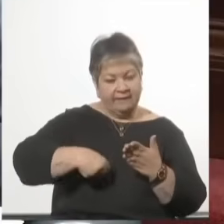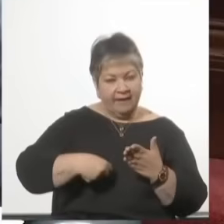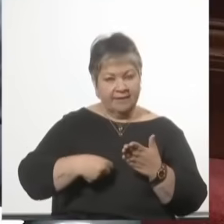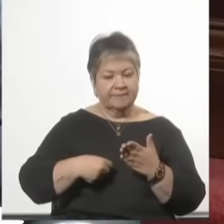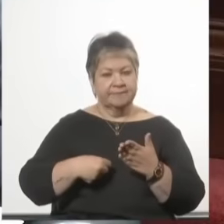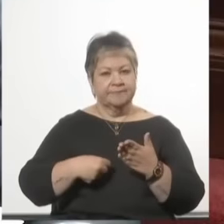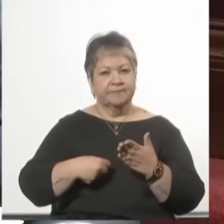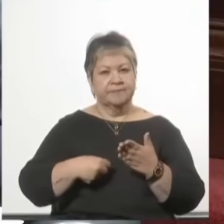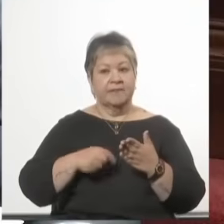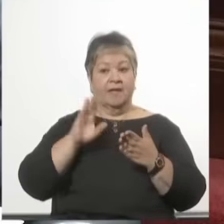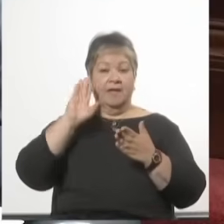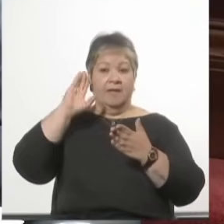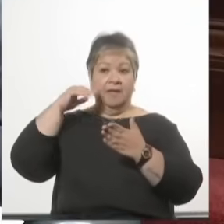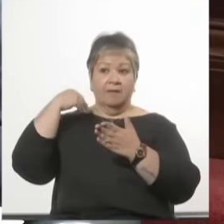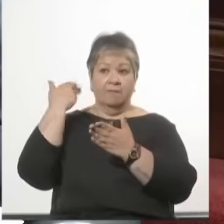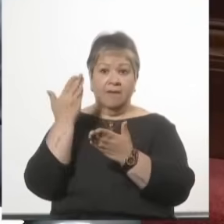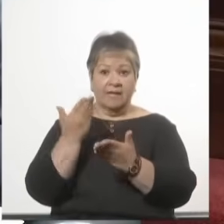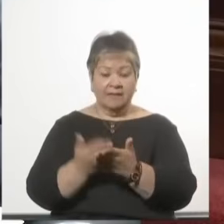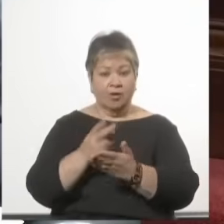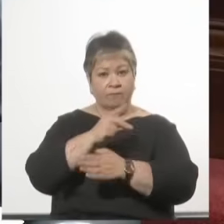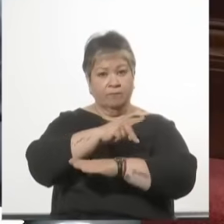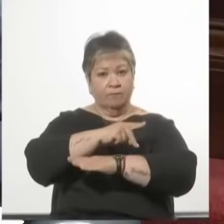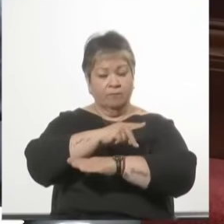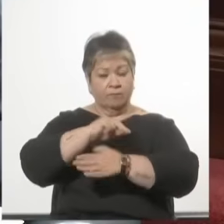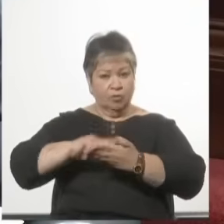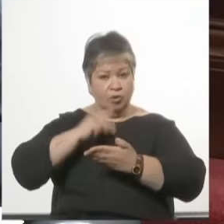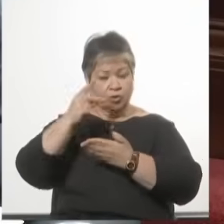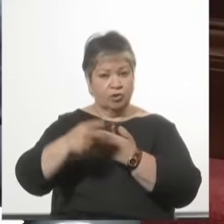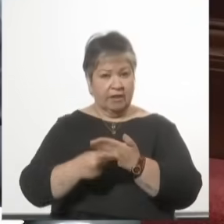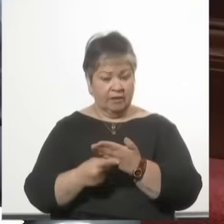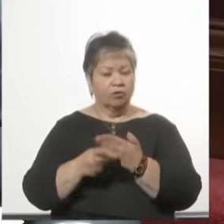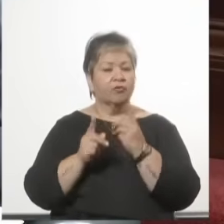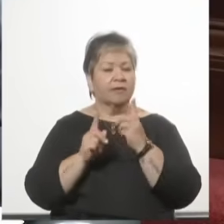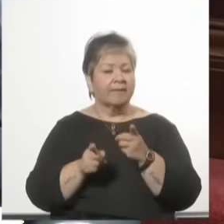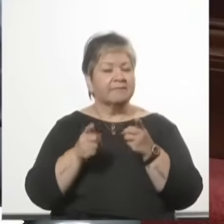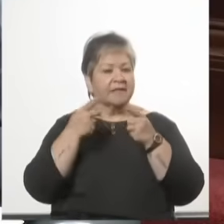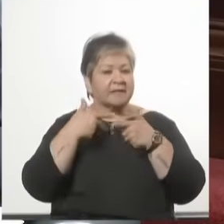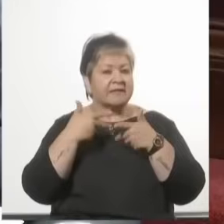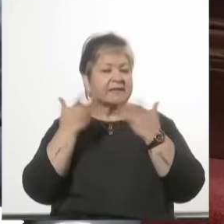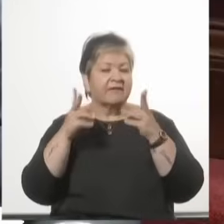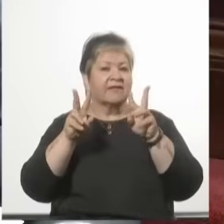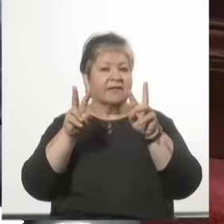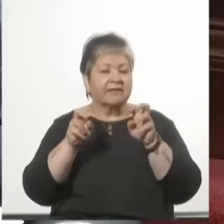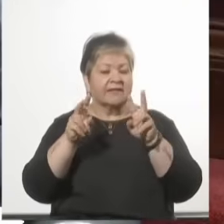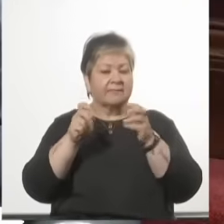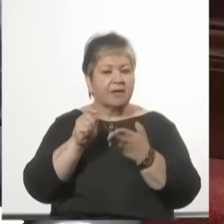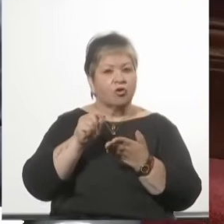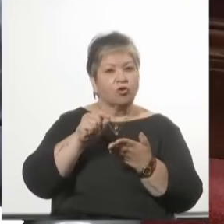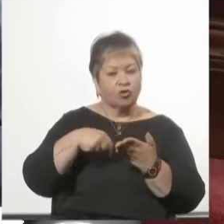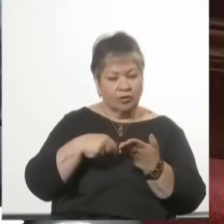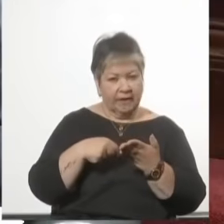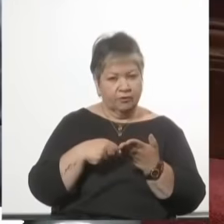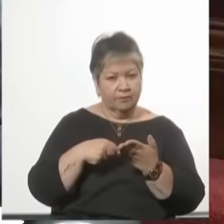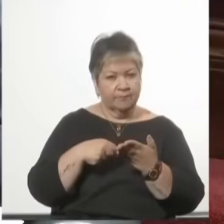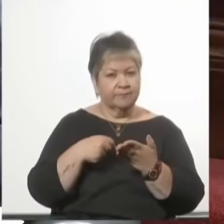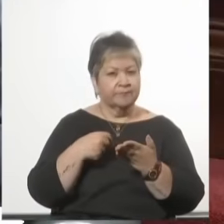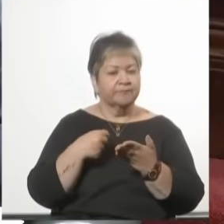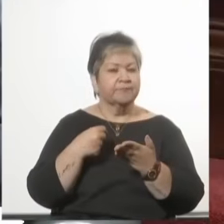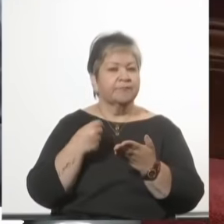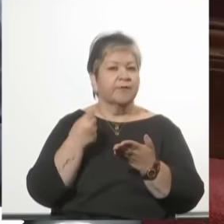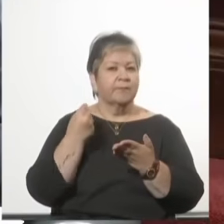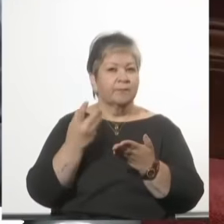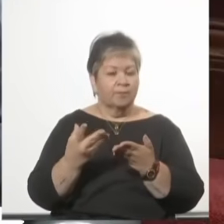caso planteado arroja otras derivaciones no menos graves en el plano contractual. Nos referimos, señora presidenta,